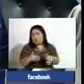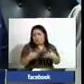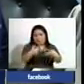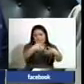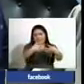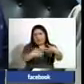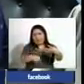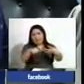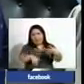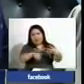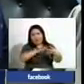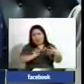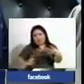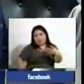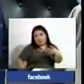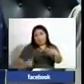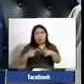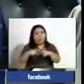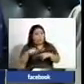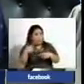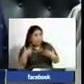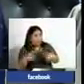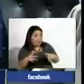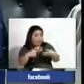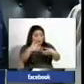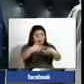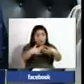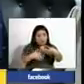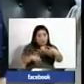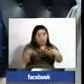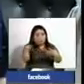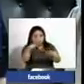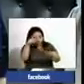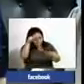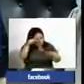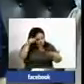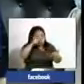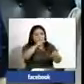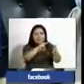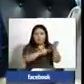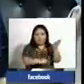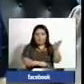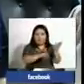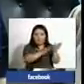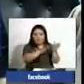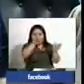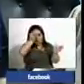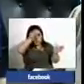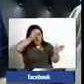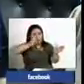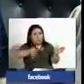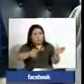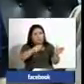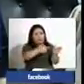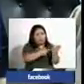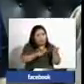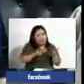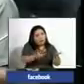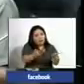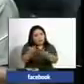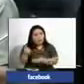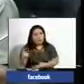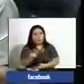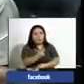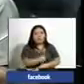de la República. Pero cuando los tenga, espero yo que los analice bien y que sus decisiones vayan enmarcadas en favorecer a los